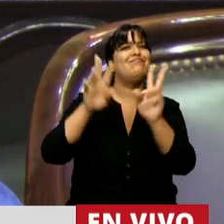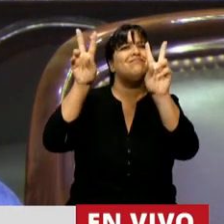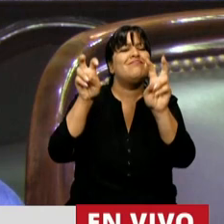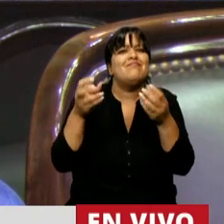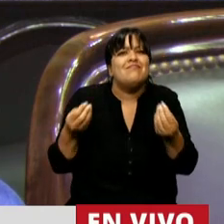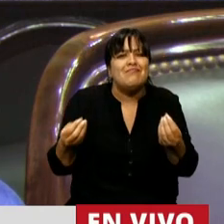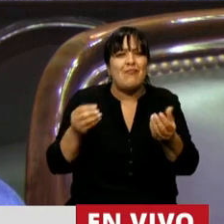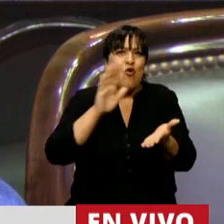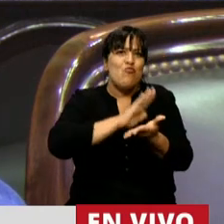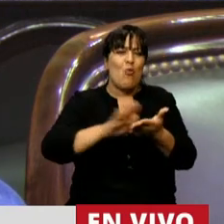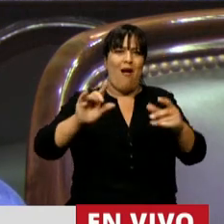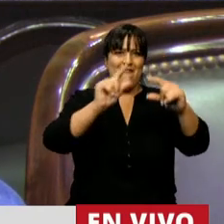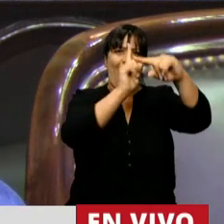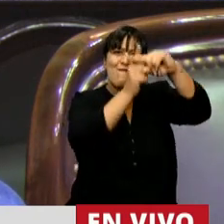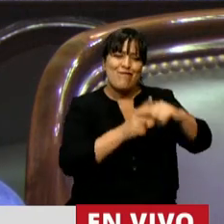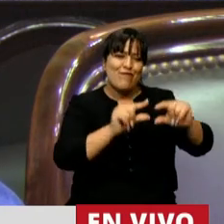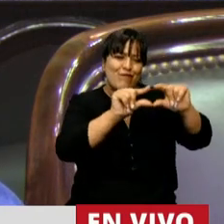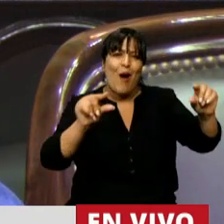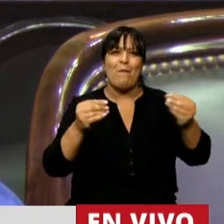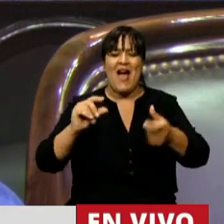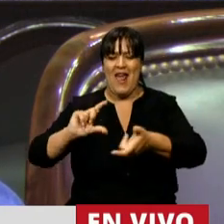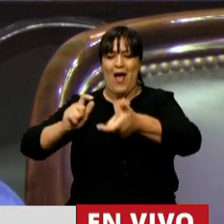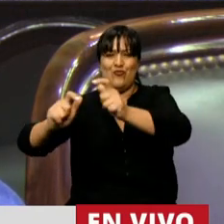una nueva fórmula que actualice los haberes jubilatorios.